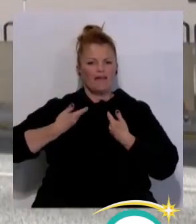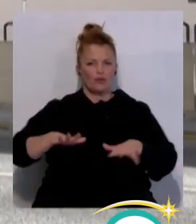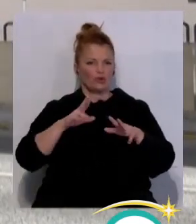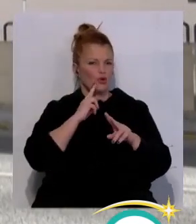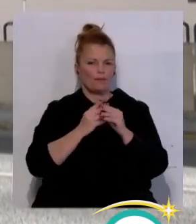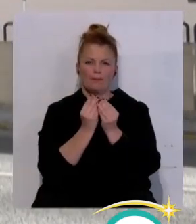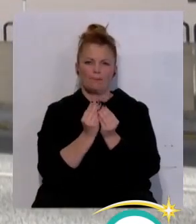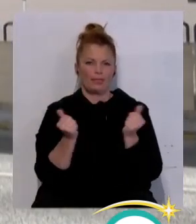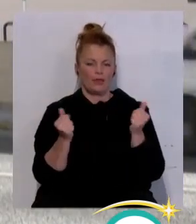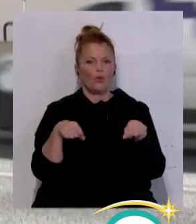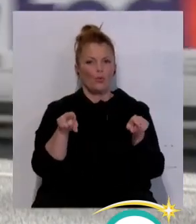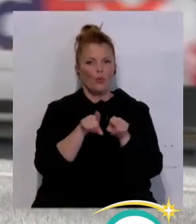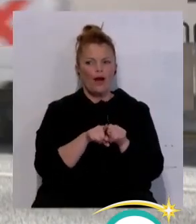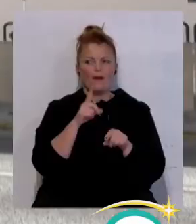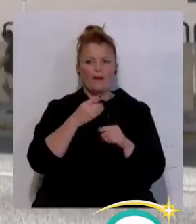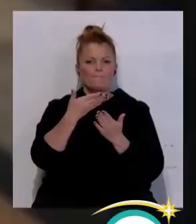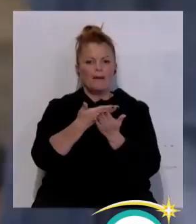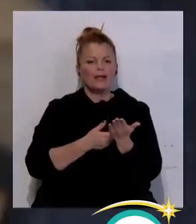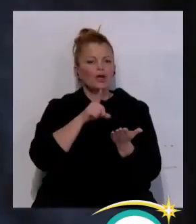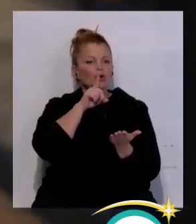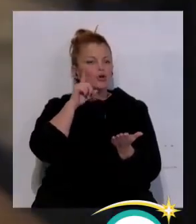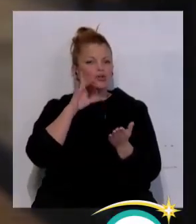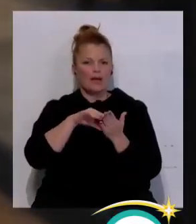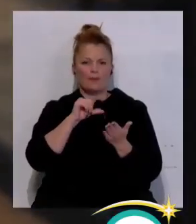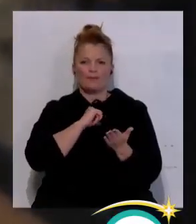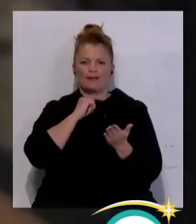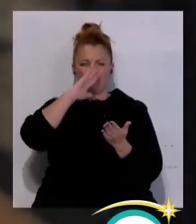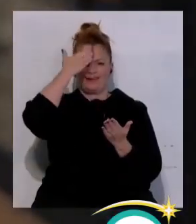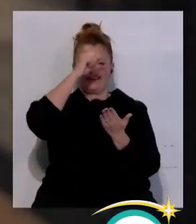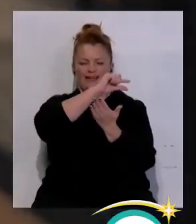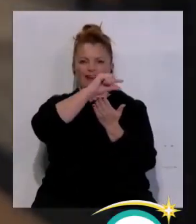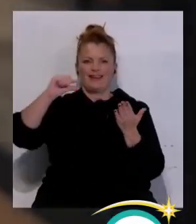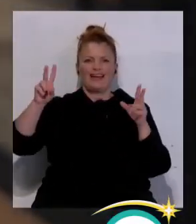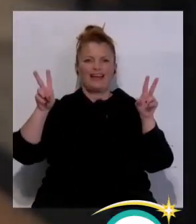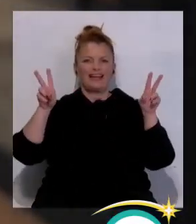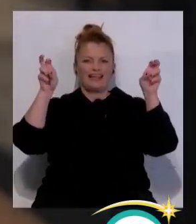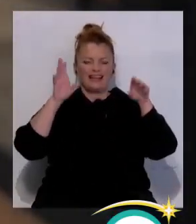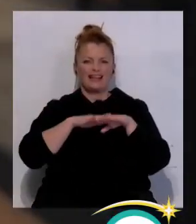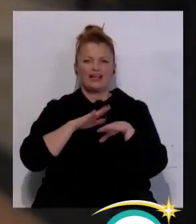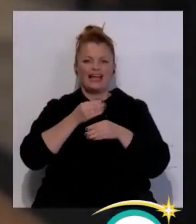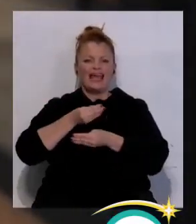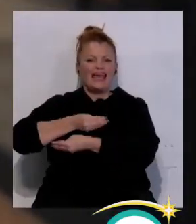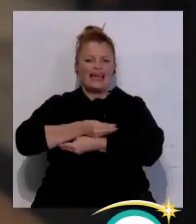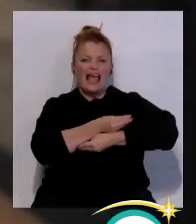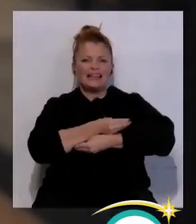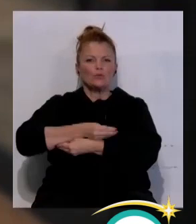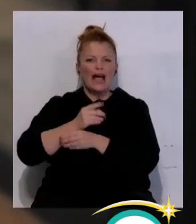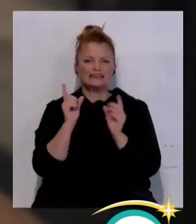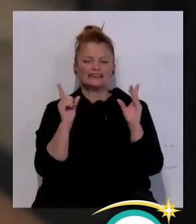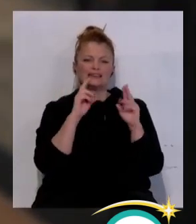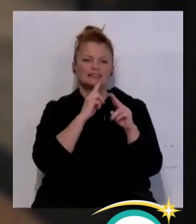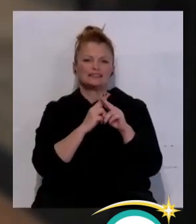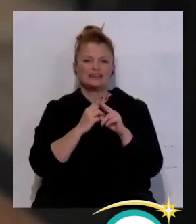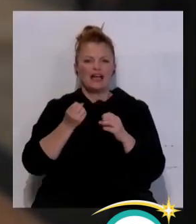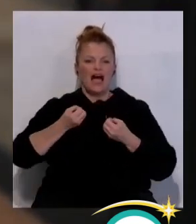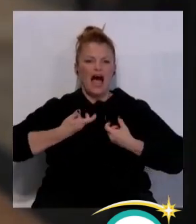al igual que el del papel rosa del hospital, que estaba encabezado por el título de criaturas abortivas.